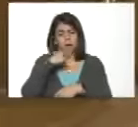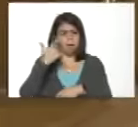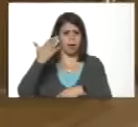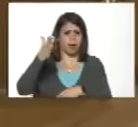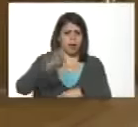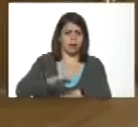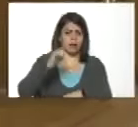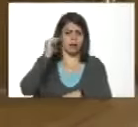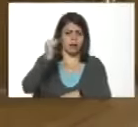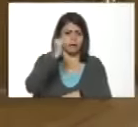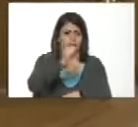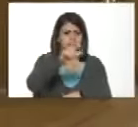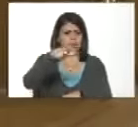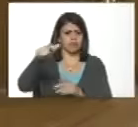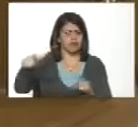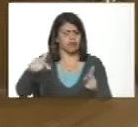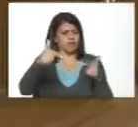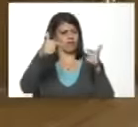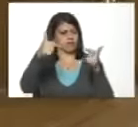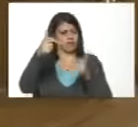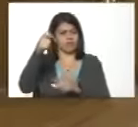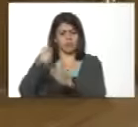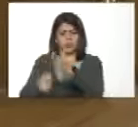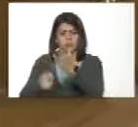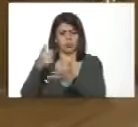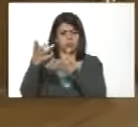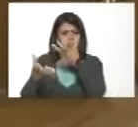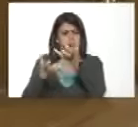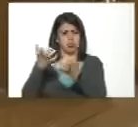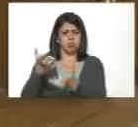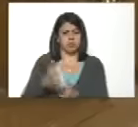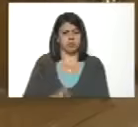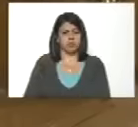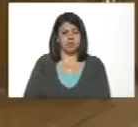asesinar a nuestros adversarios y prenderle fuego.